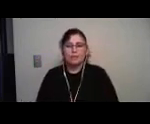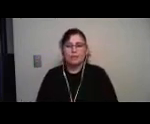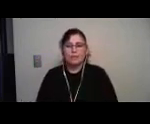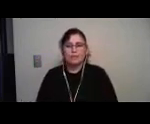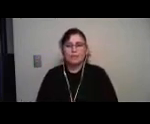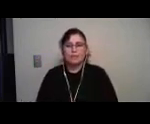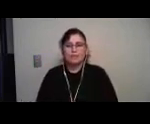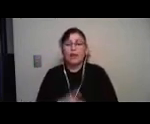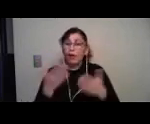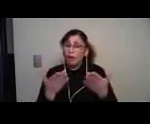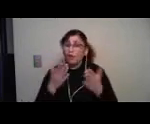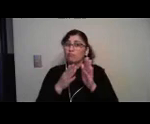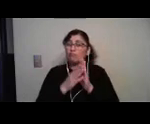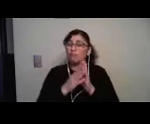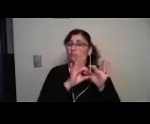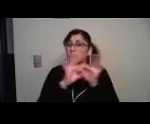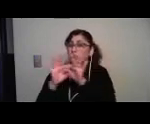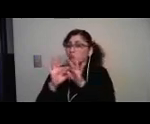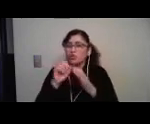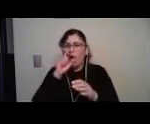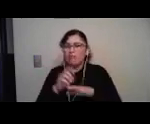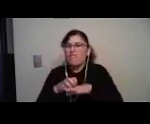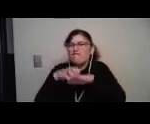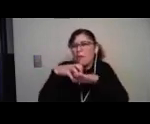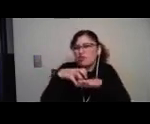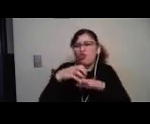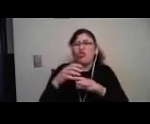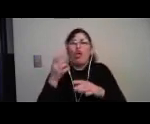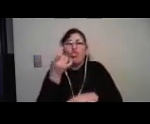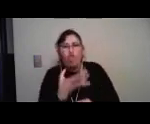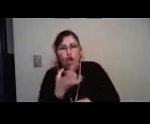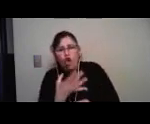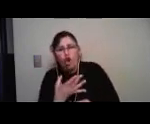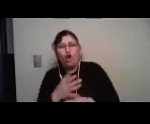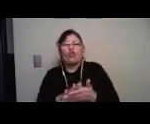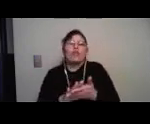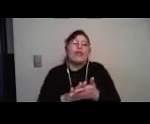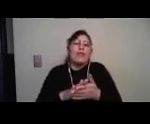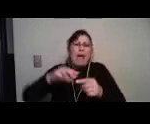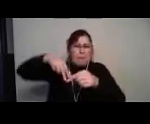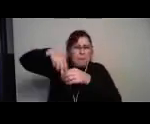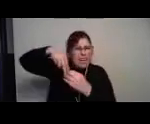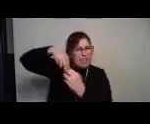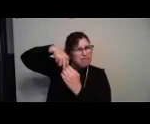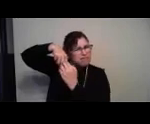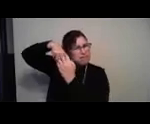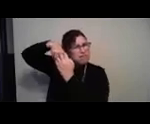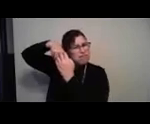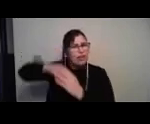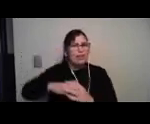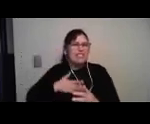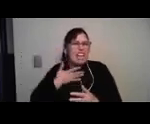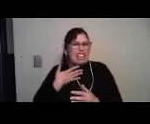¿Ya? Y las causas tienen que ver con inflamación, dolor, ¿cierto? Entumecimiento de la pierna, hormigueo, sensación de ardor y